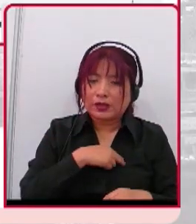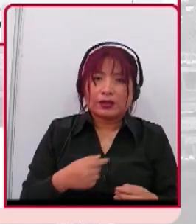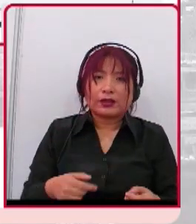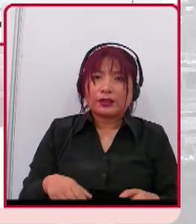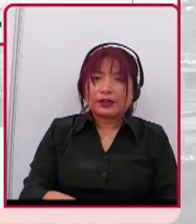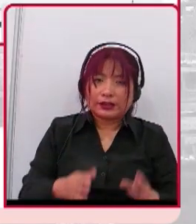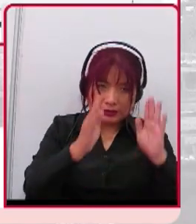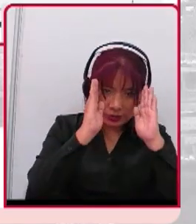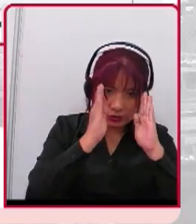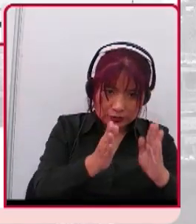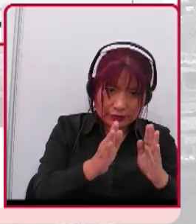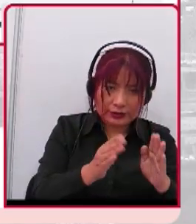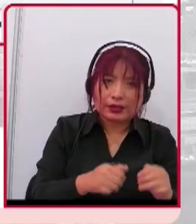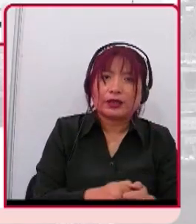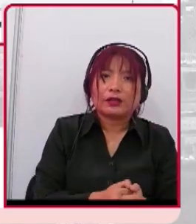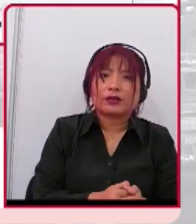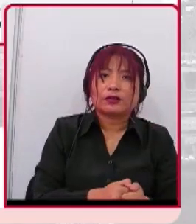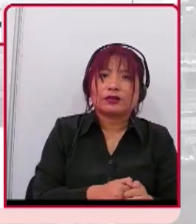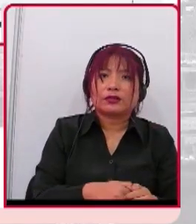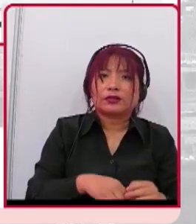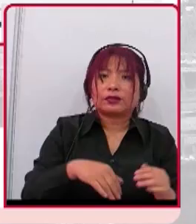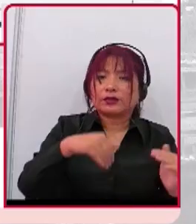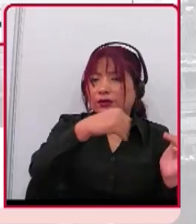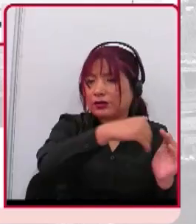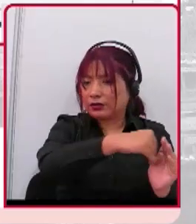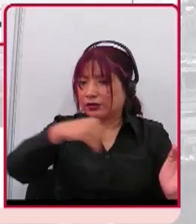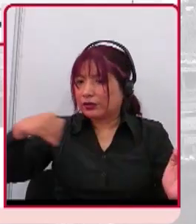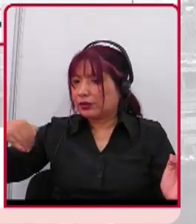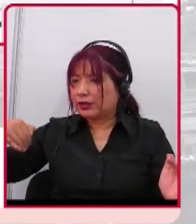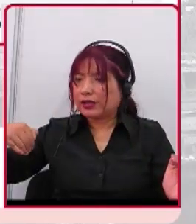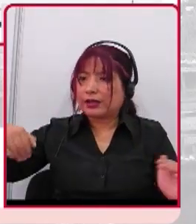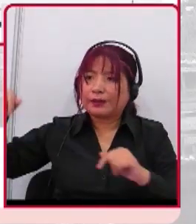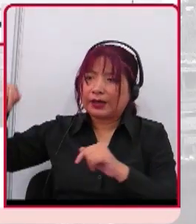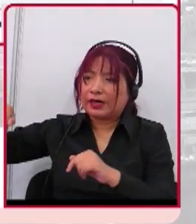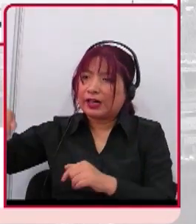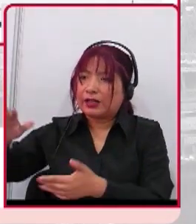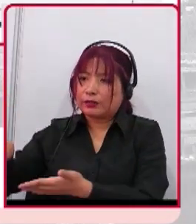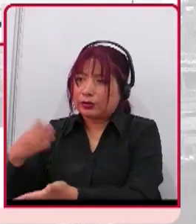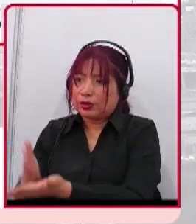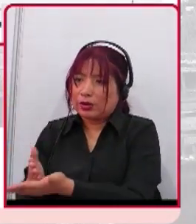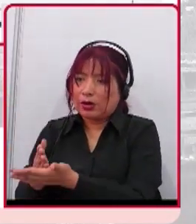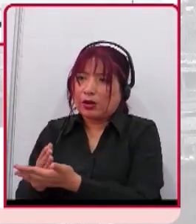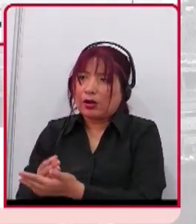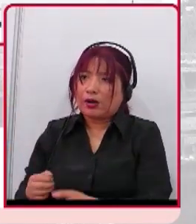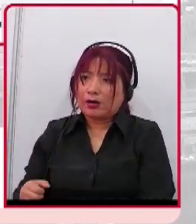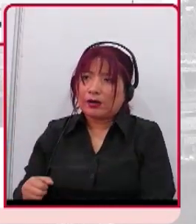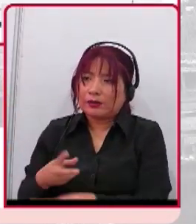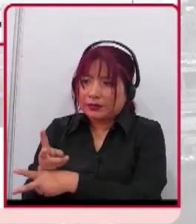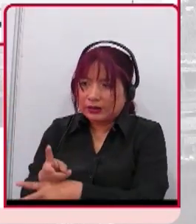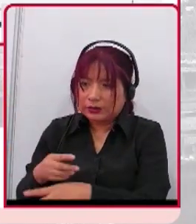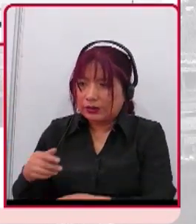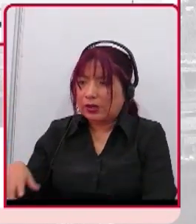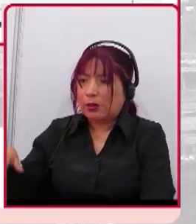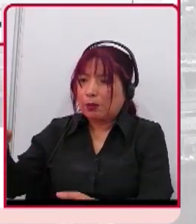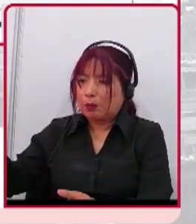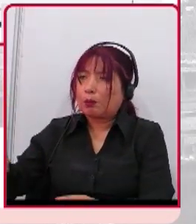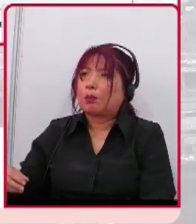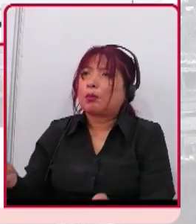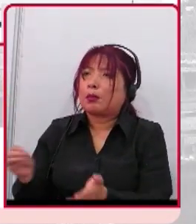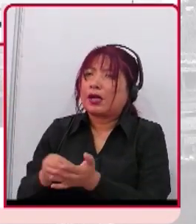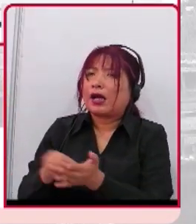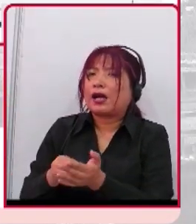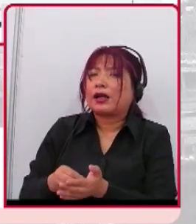en el pilar de la eliminación de los riesgos en temas de seguridad. ¿Por la generación de qué? Del